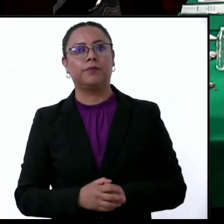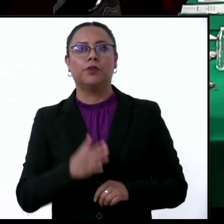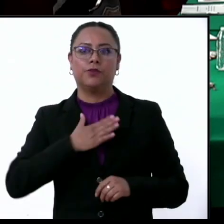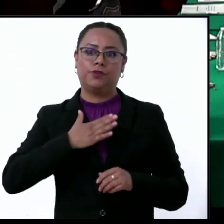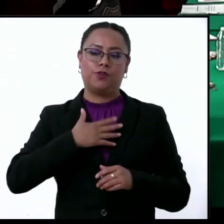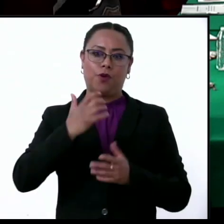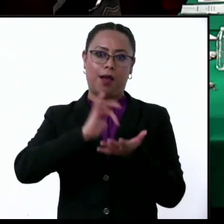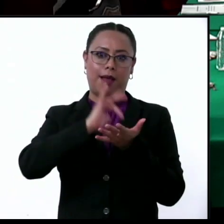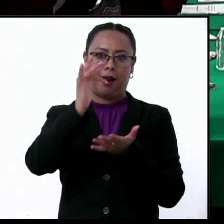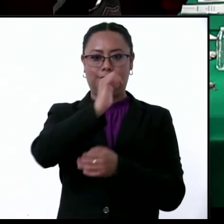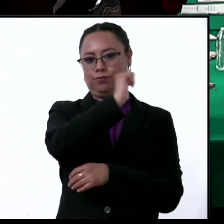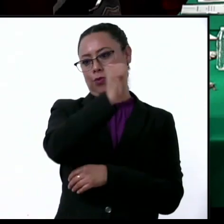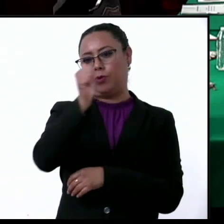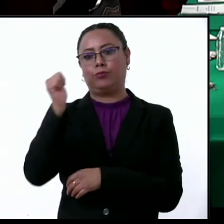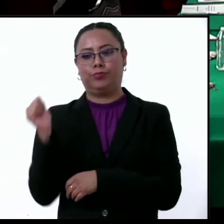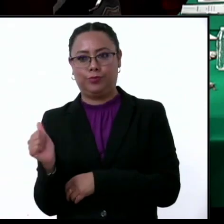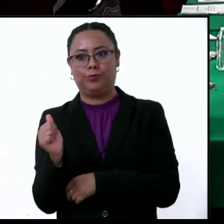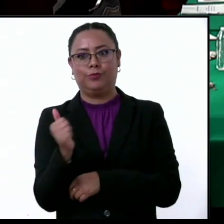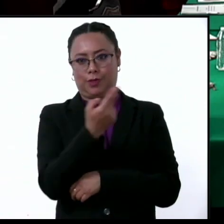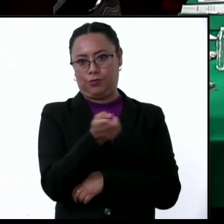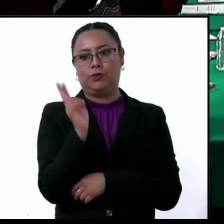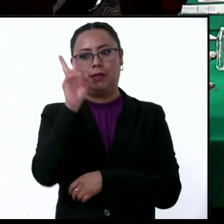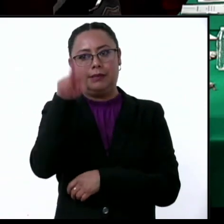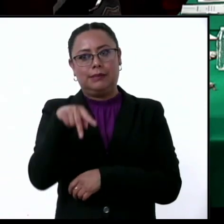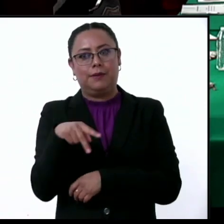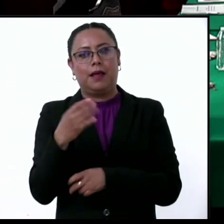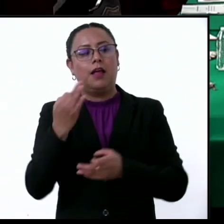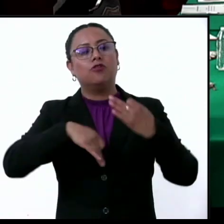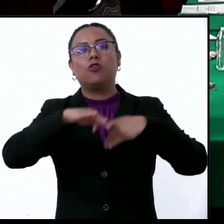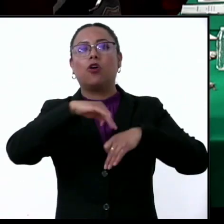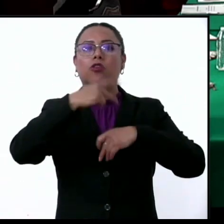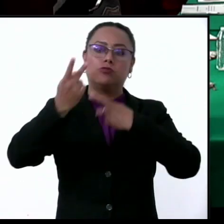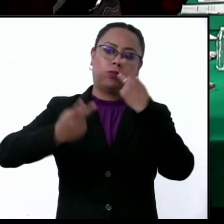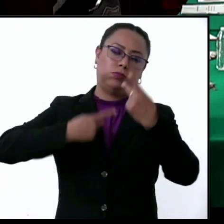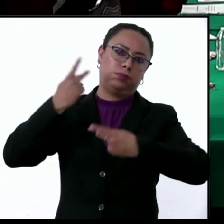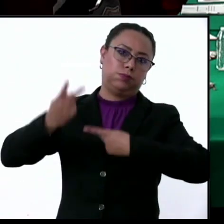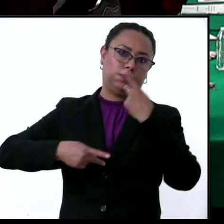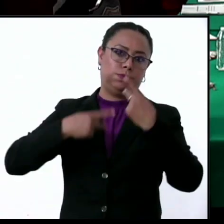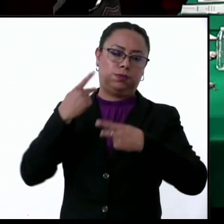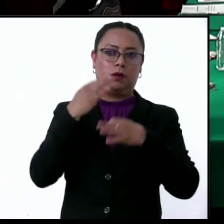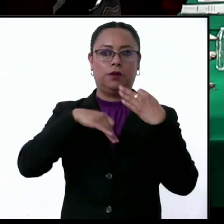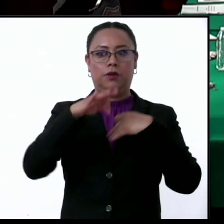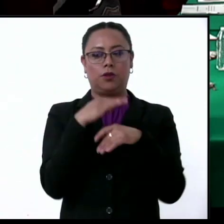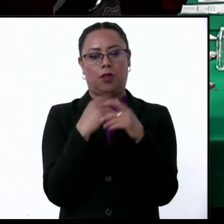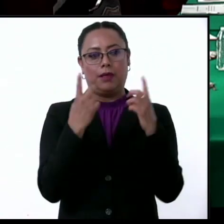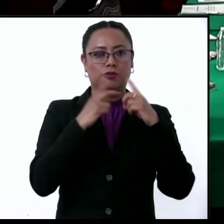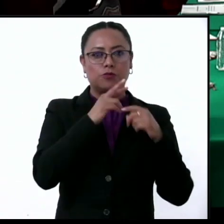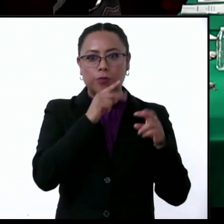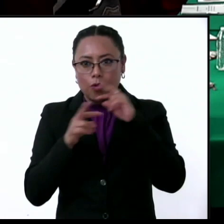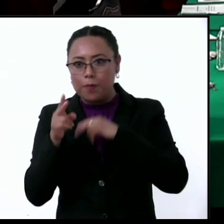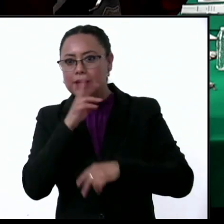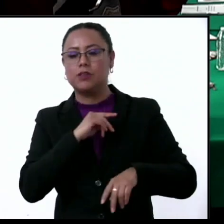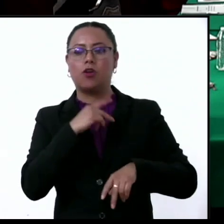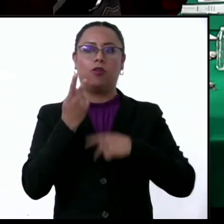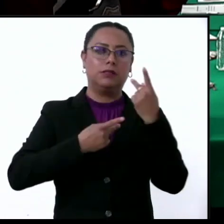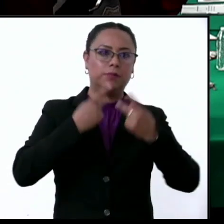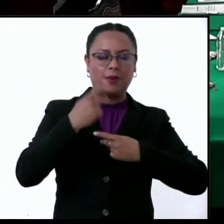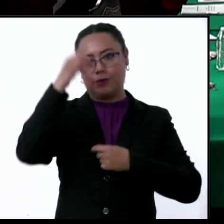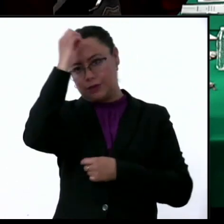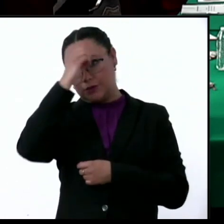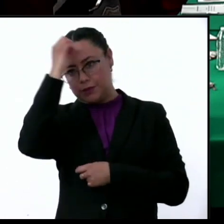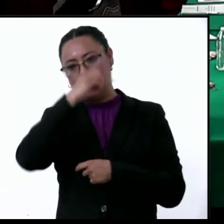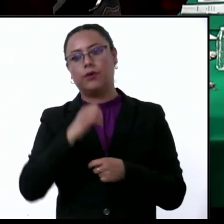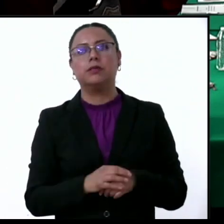Agradezco a cada una y a cada uno de ustedes sus planteamientos, sus inquietudes, sus preguntas. Y bueno,